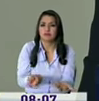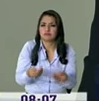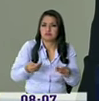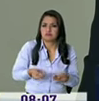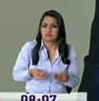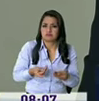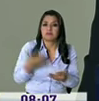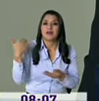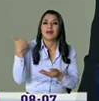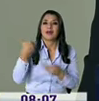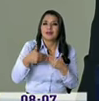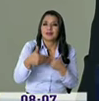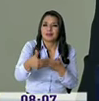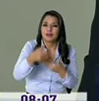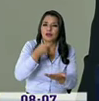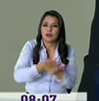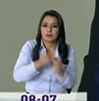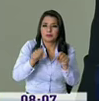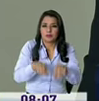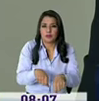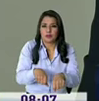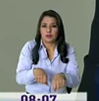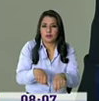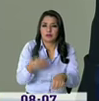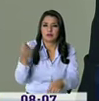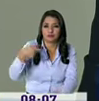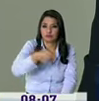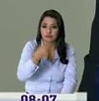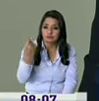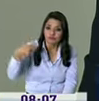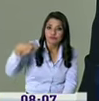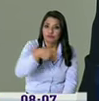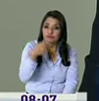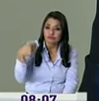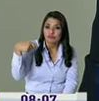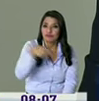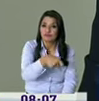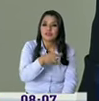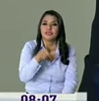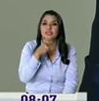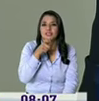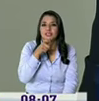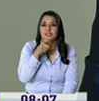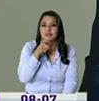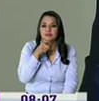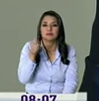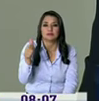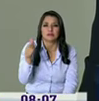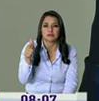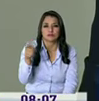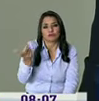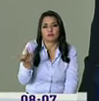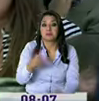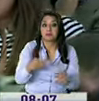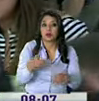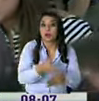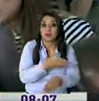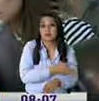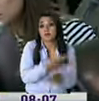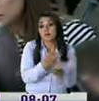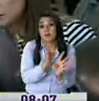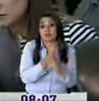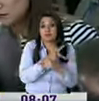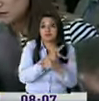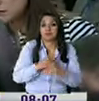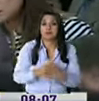para garantizar el financiamiento que nos otorga directamente el proveedor. Sin